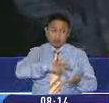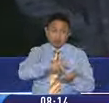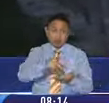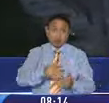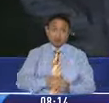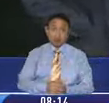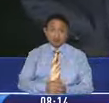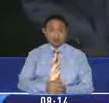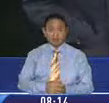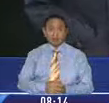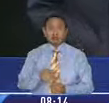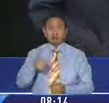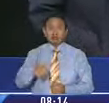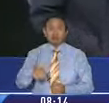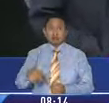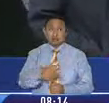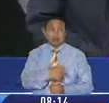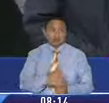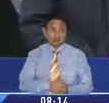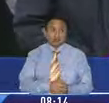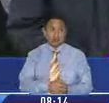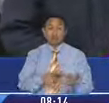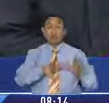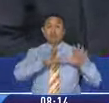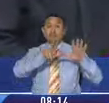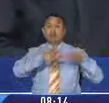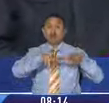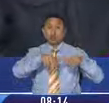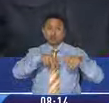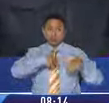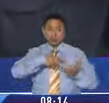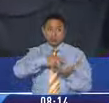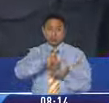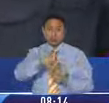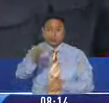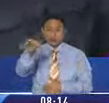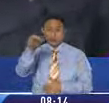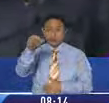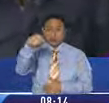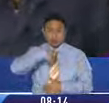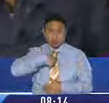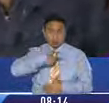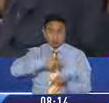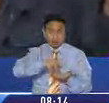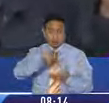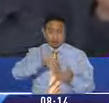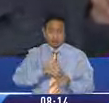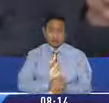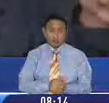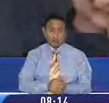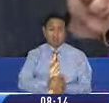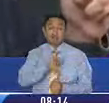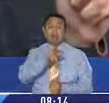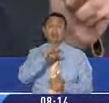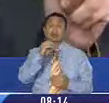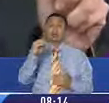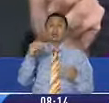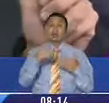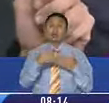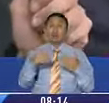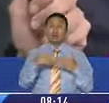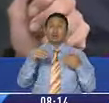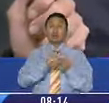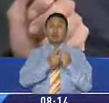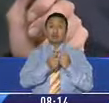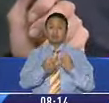trabajos de cambio de tubería. Hace 8 meses hemos pagado, yo tengo el documento que hemos pagado, nos cobraron casi $300 por cambio